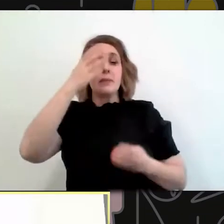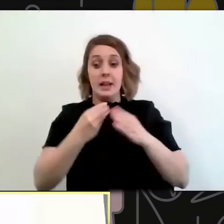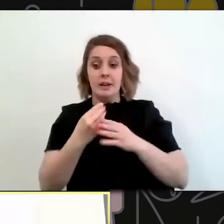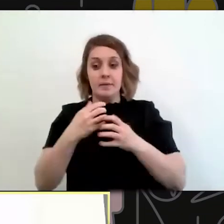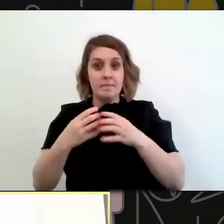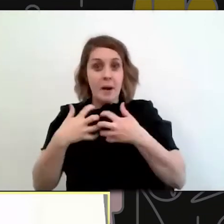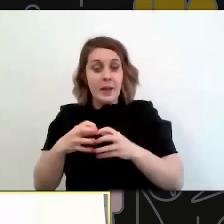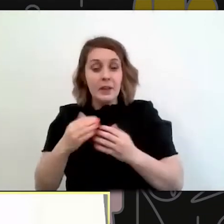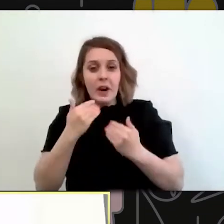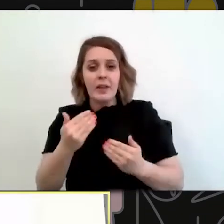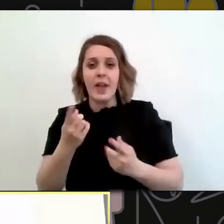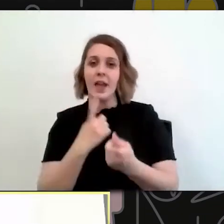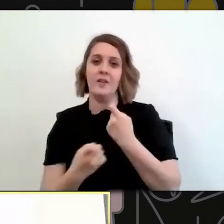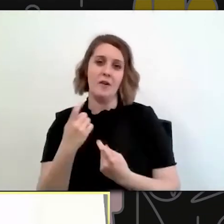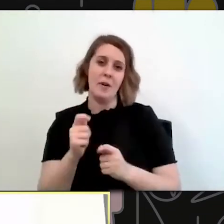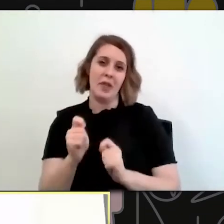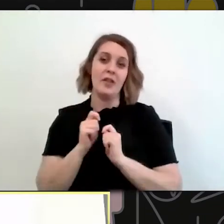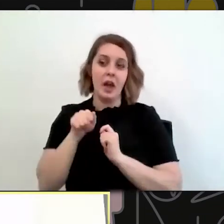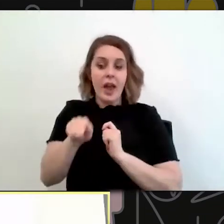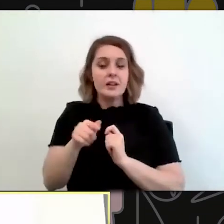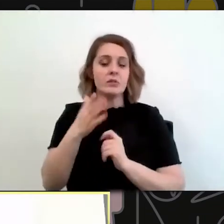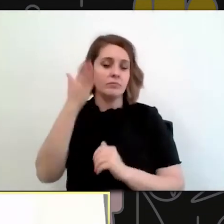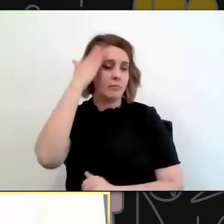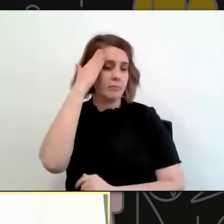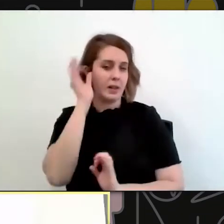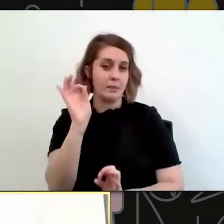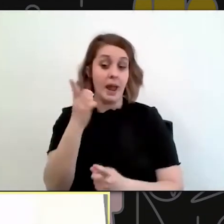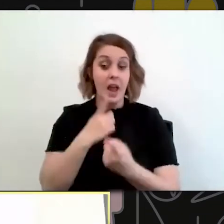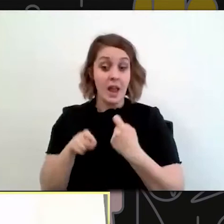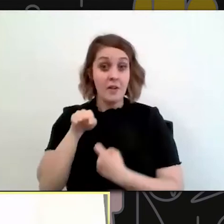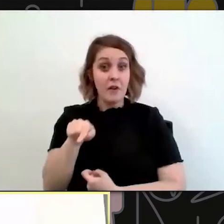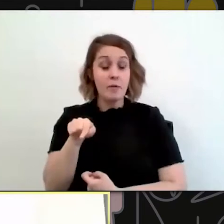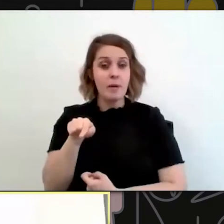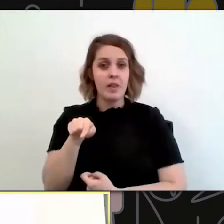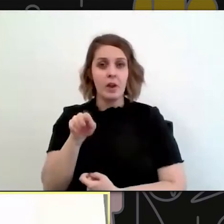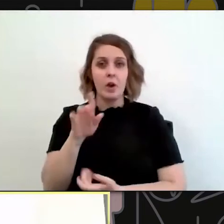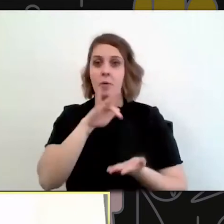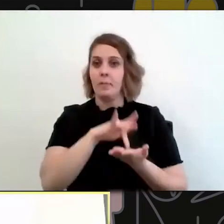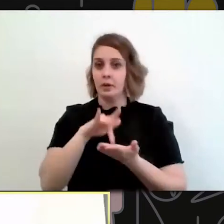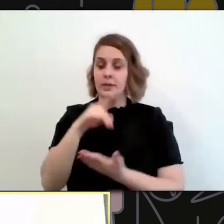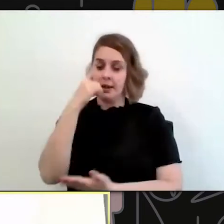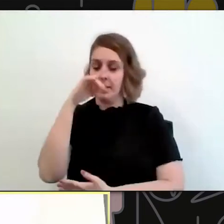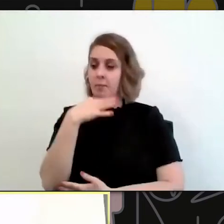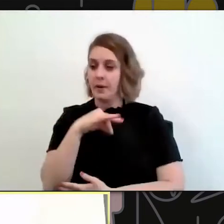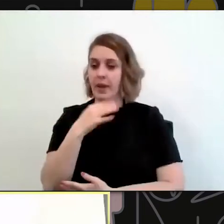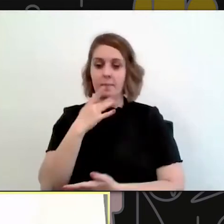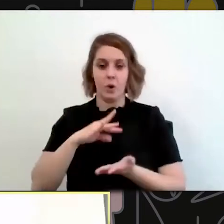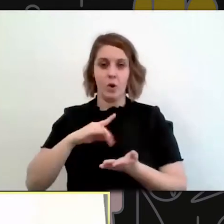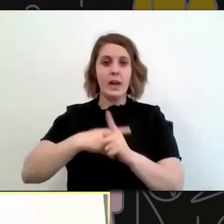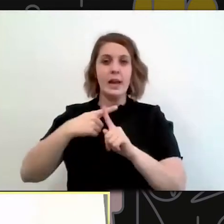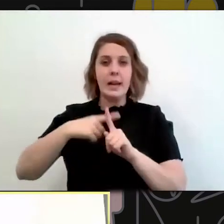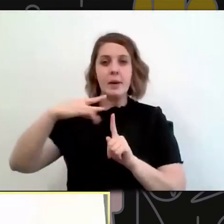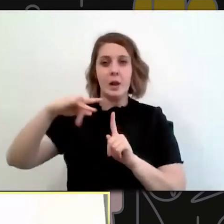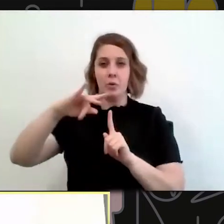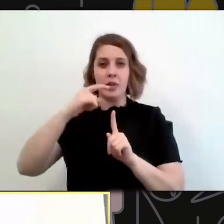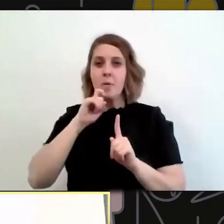es la información que transmiten. Es la información que es que en cada momento puedes saber tu glucemia, valores